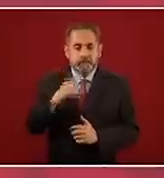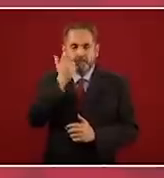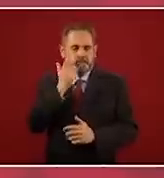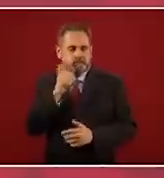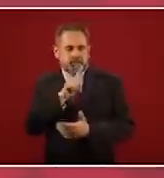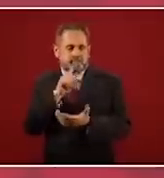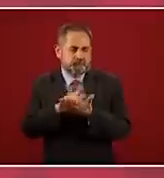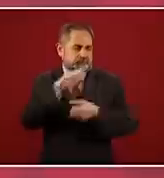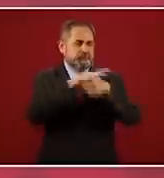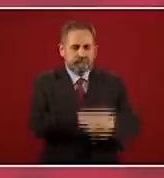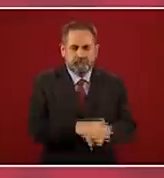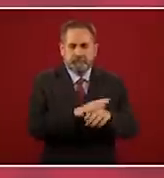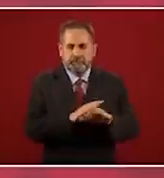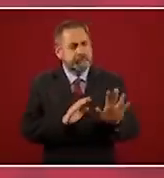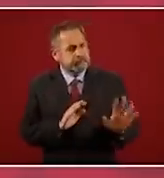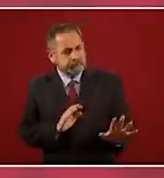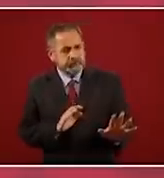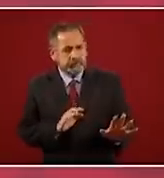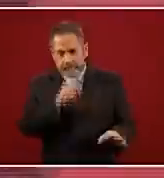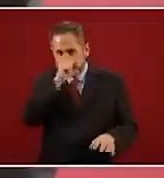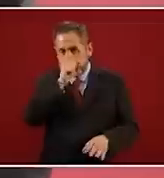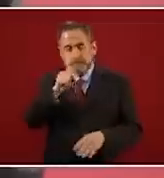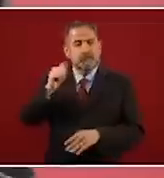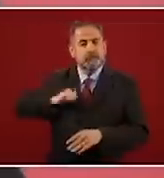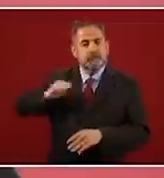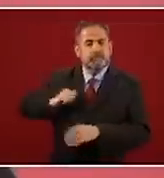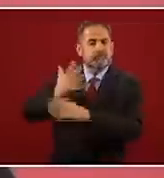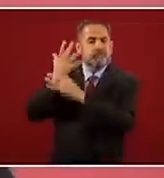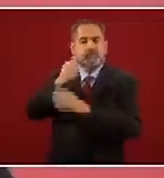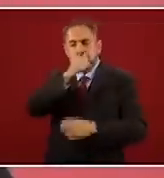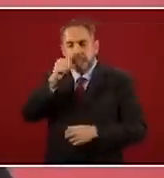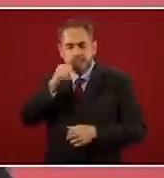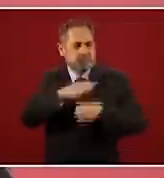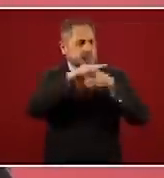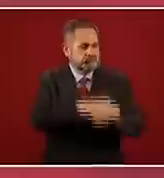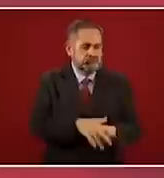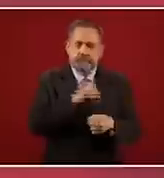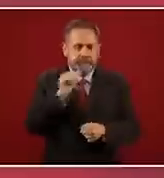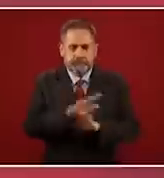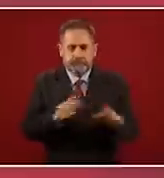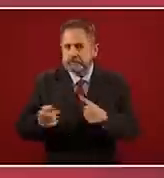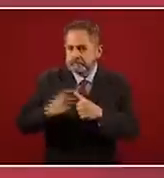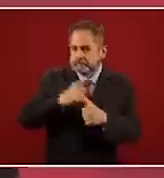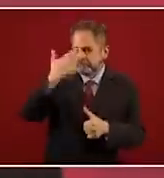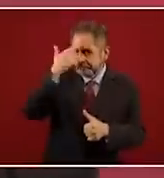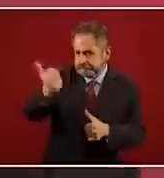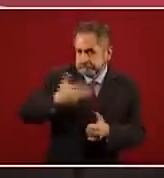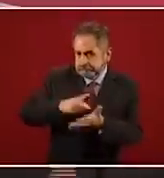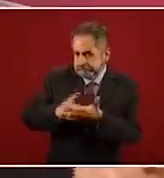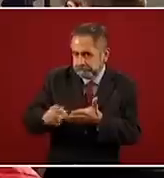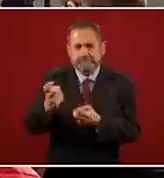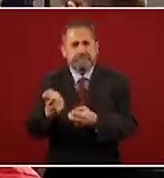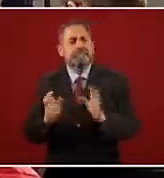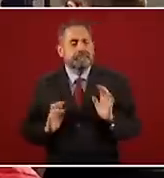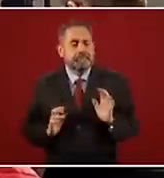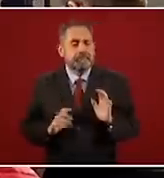imponer nada, como decía Juárez, nada por la fuerza, todo por la razón y el derecho, y se